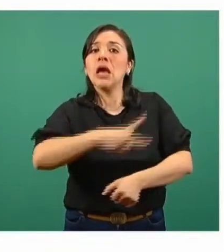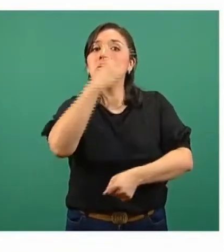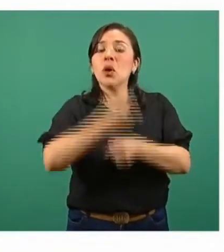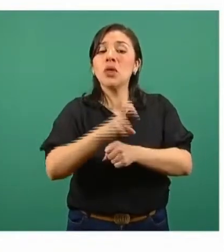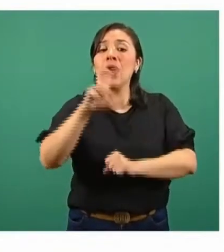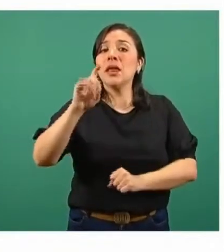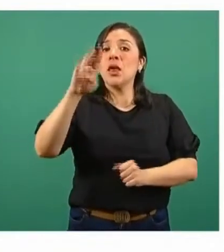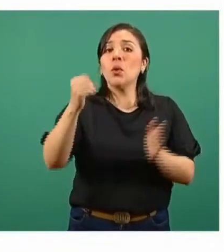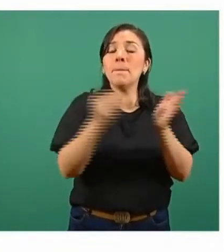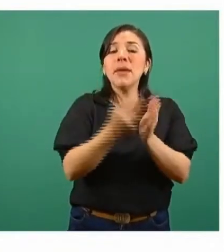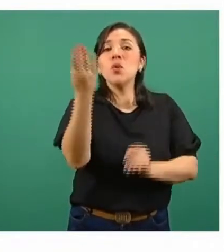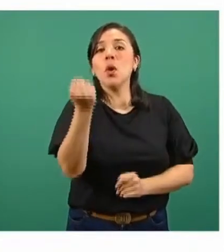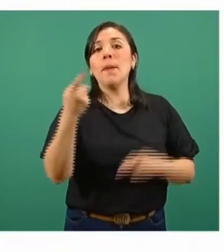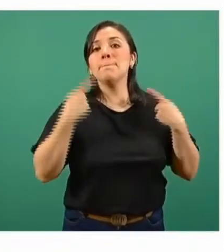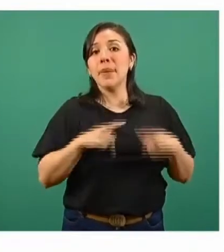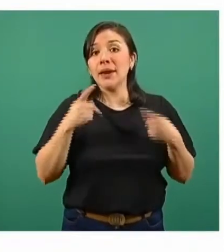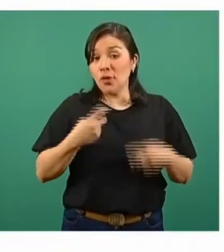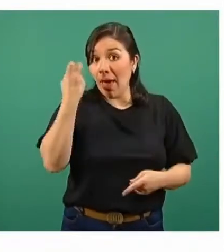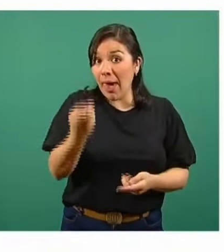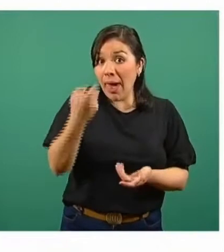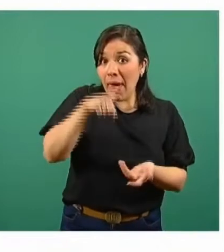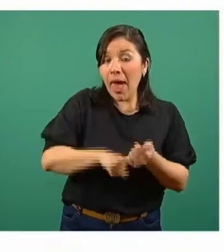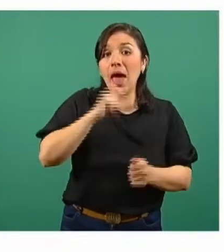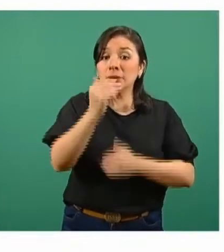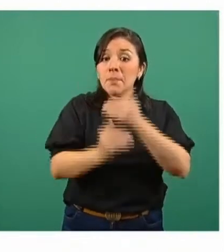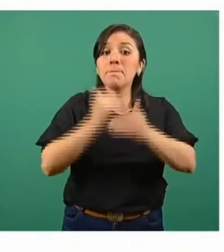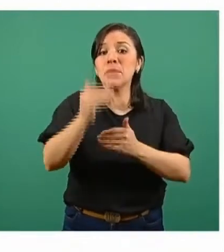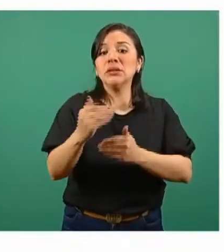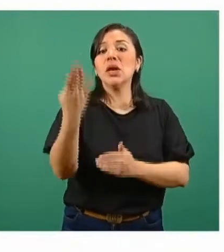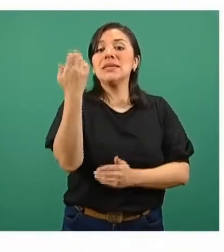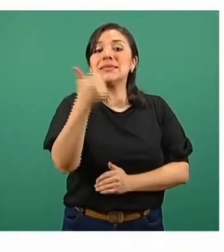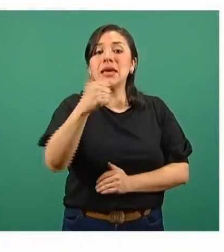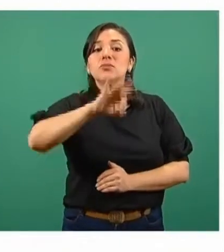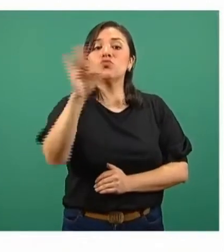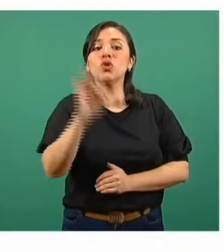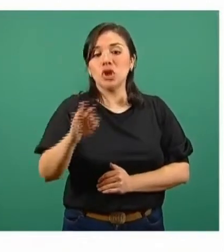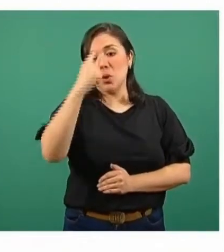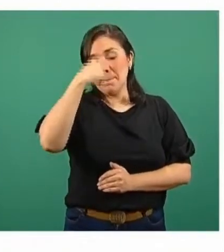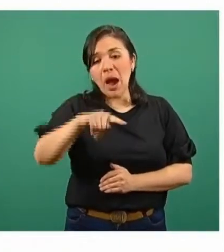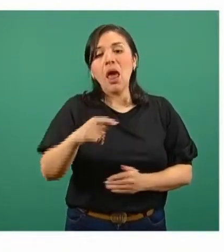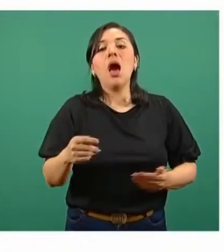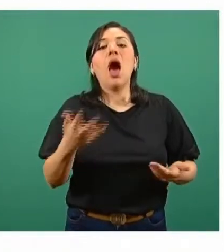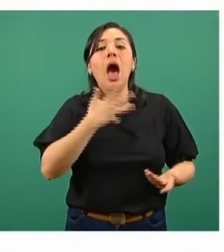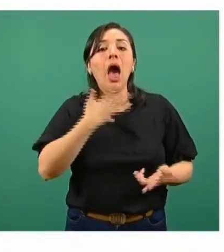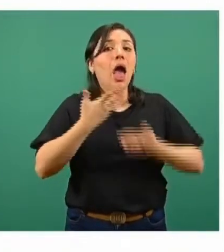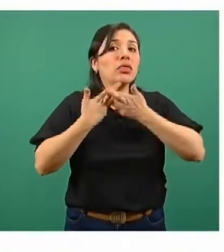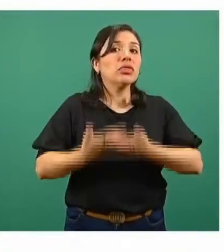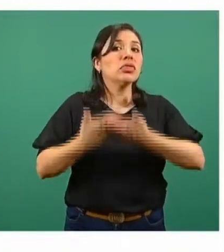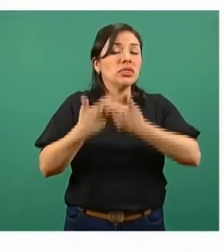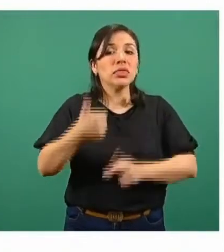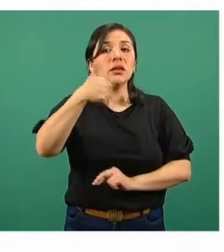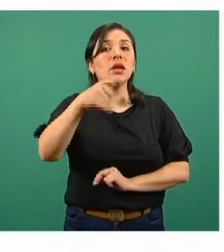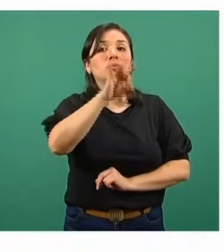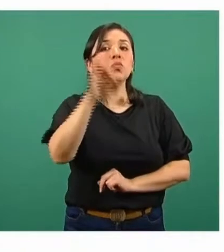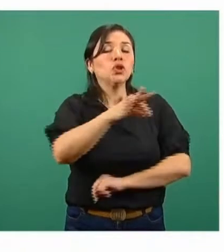39,009 personas. Esto representa un avance del 6% de las dosis que se tienen disponibles.